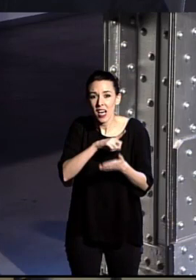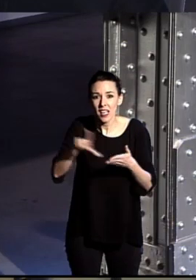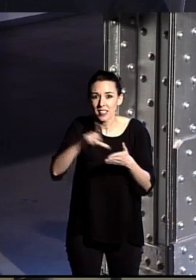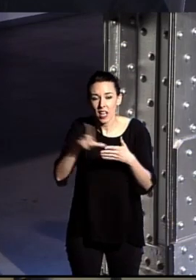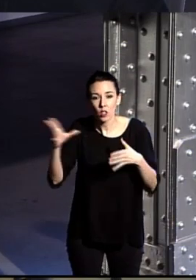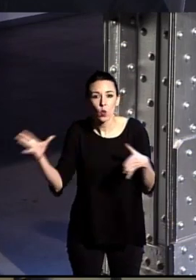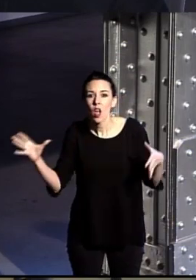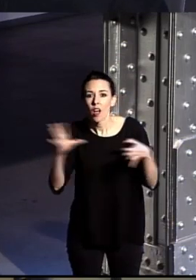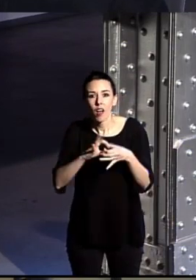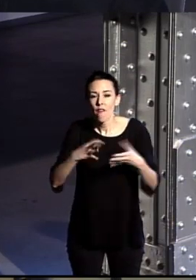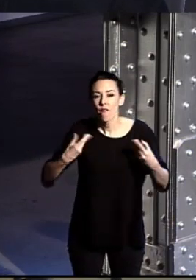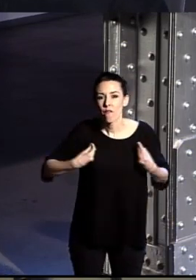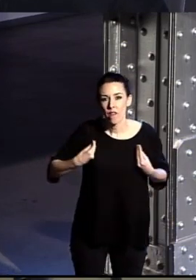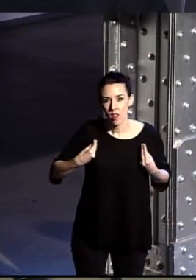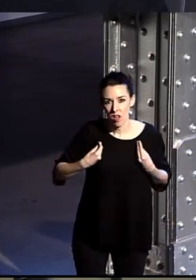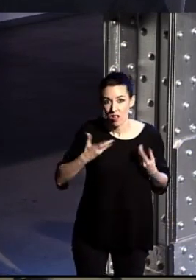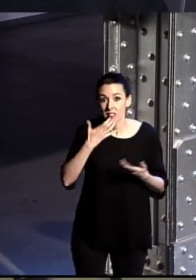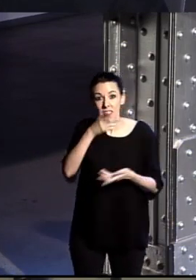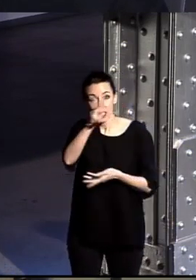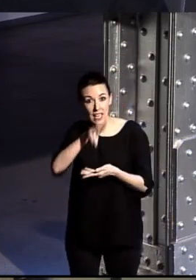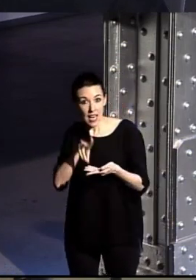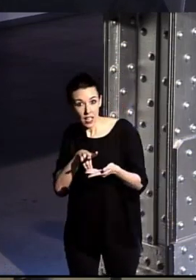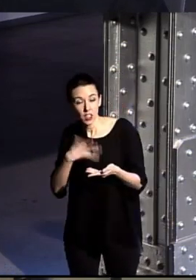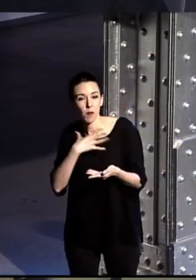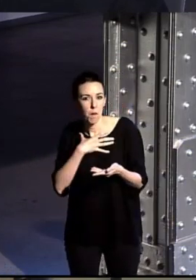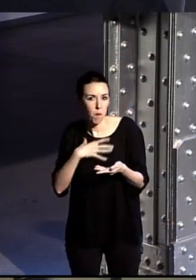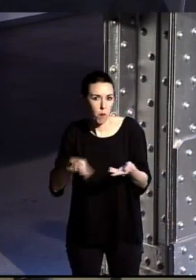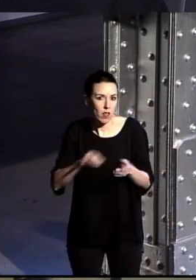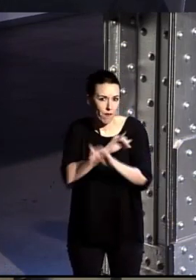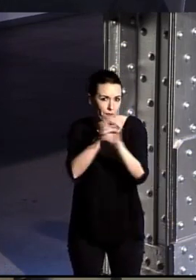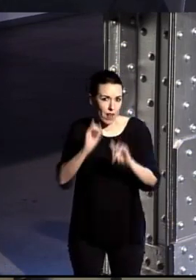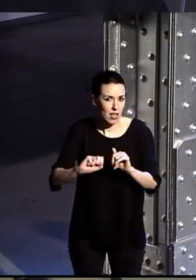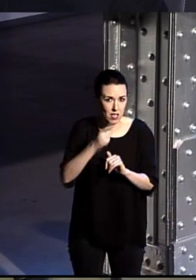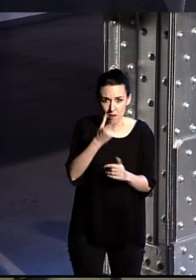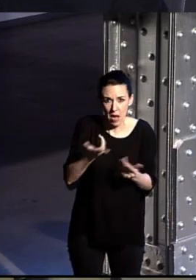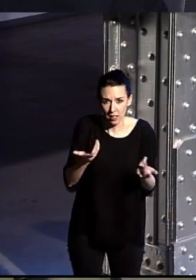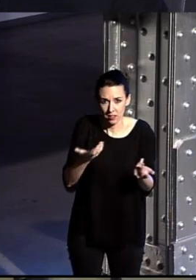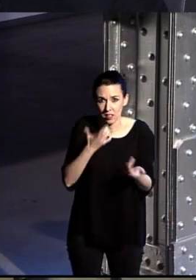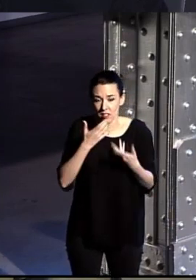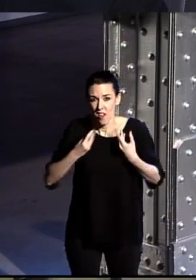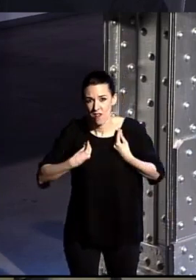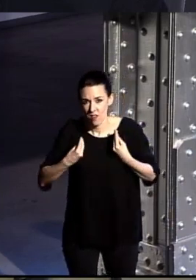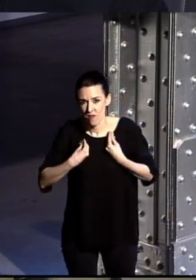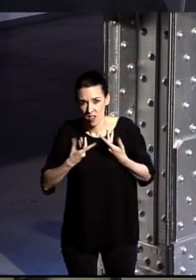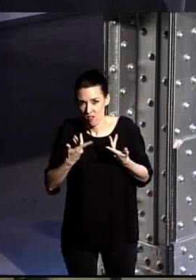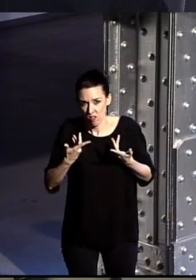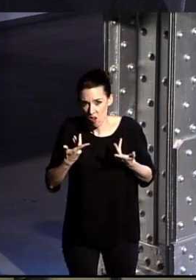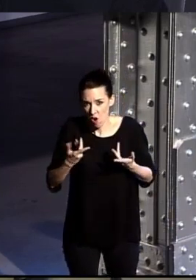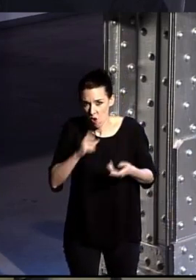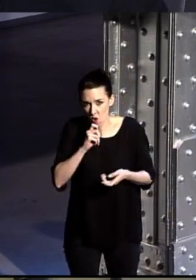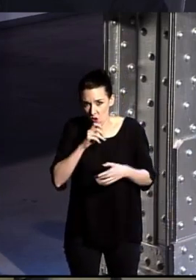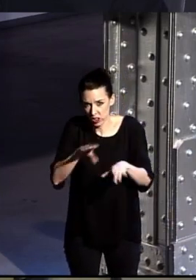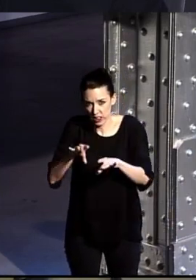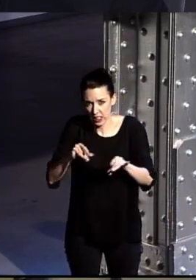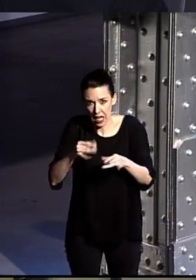que tiene que ver es con la vida, ¿no? Y que leyendo puedes ser muchísimo más feliz que viviendo tu miserable existencia